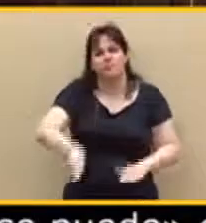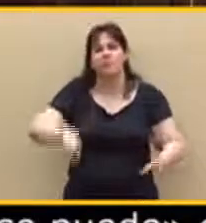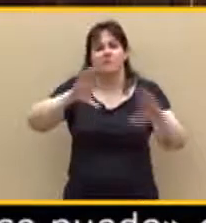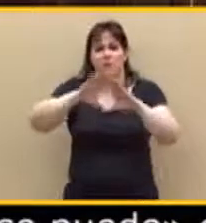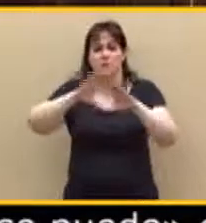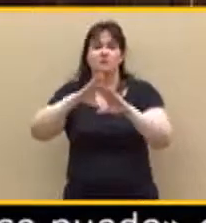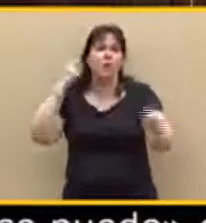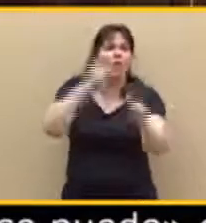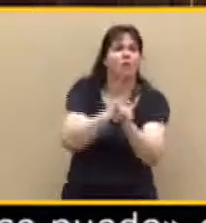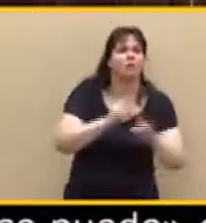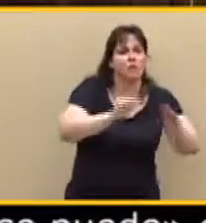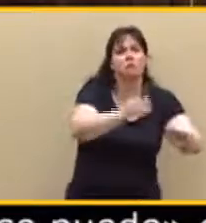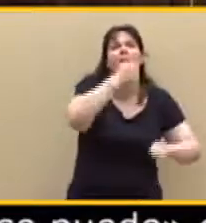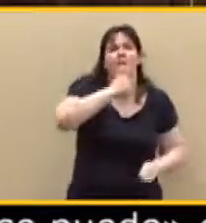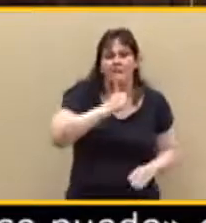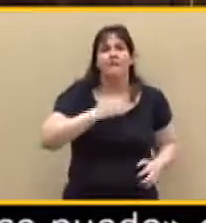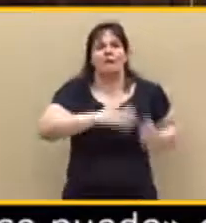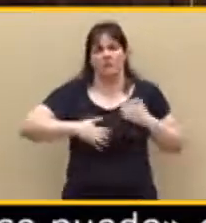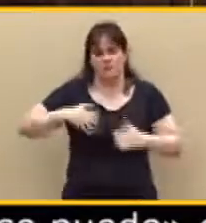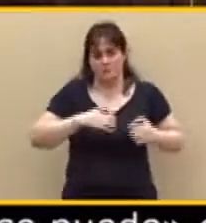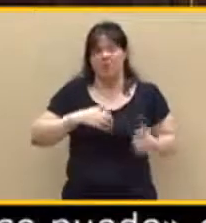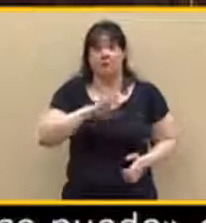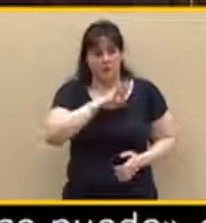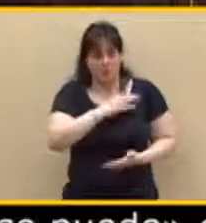y frente a su desesperanza, señorías.